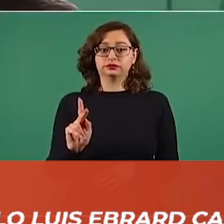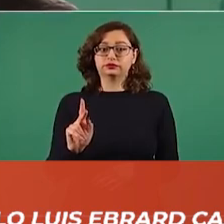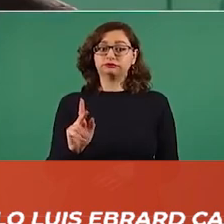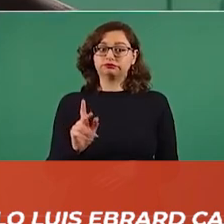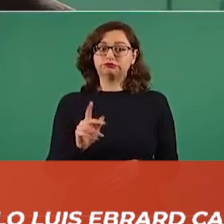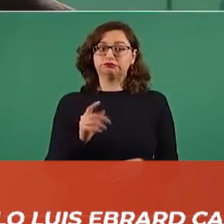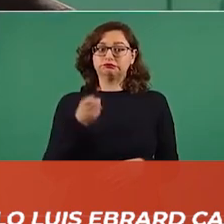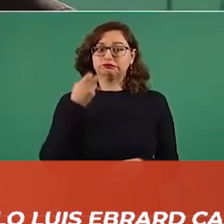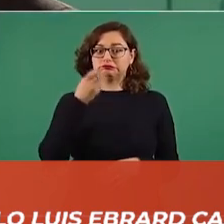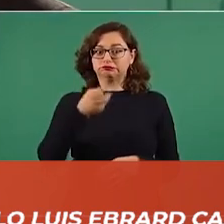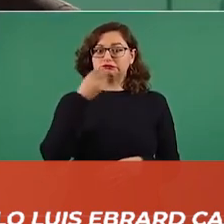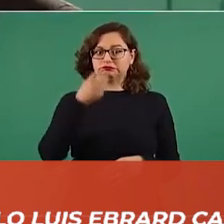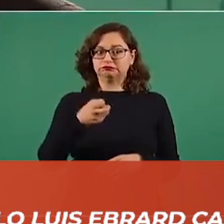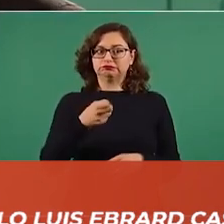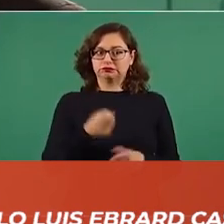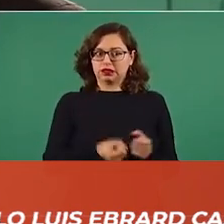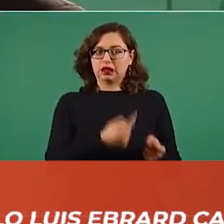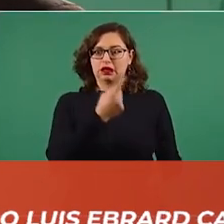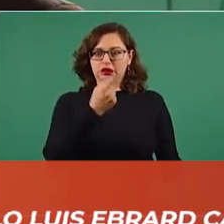creció mucho esa nube negra